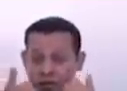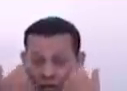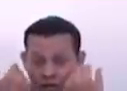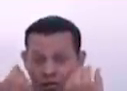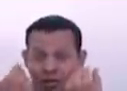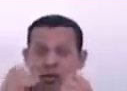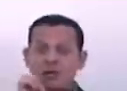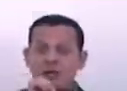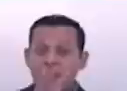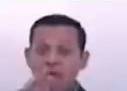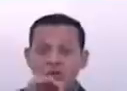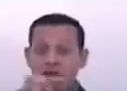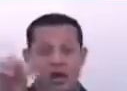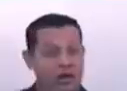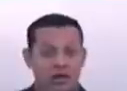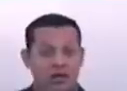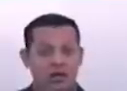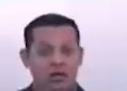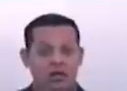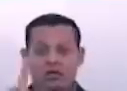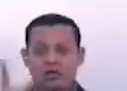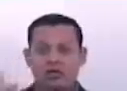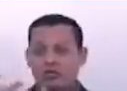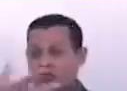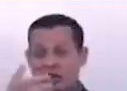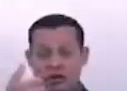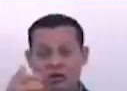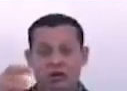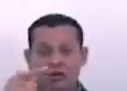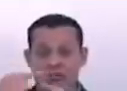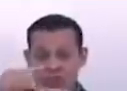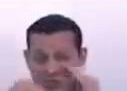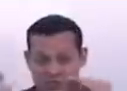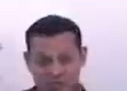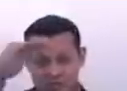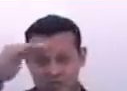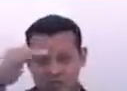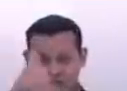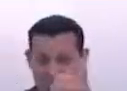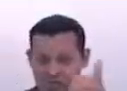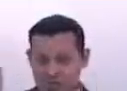y andan diciendo de que aquí no se agarran a los cabecillas